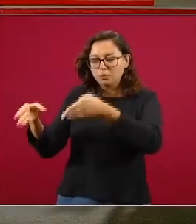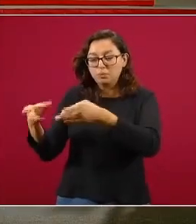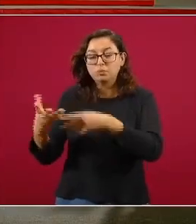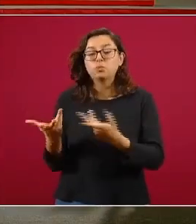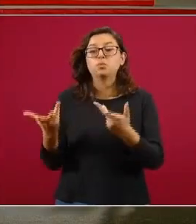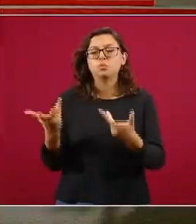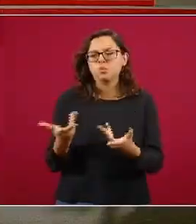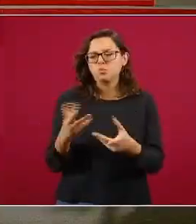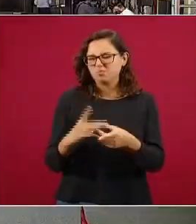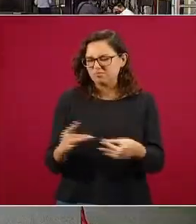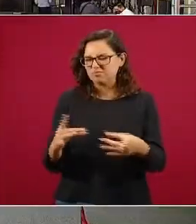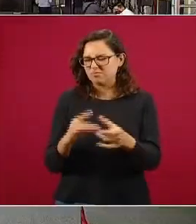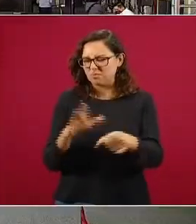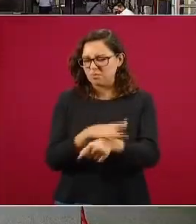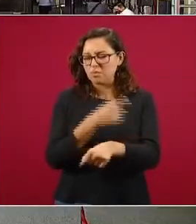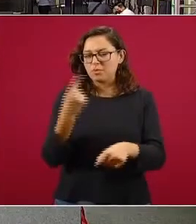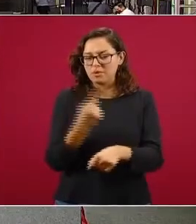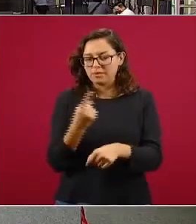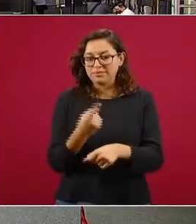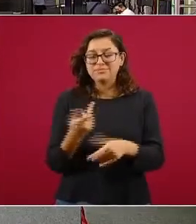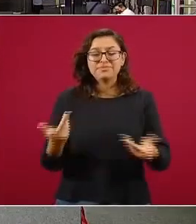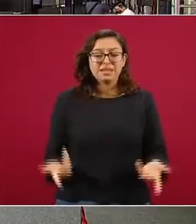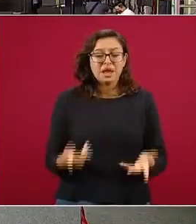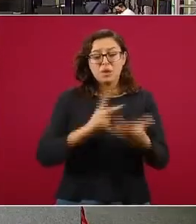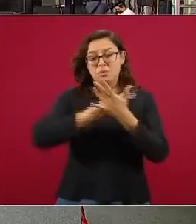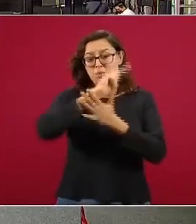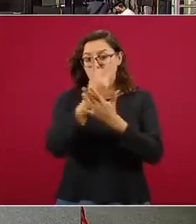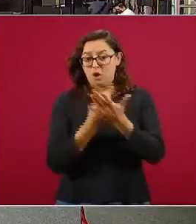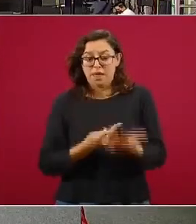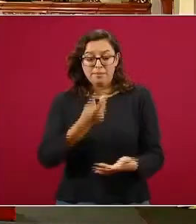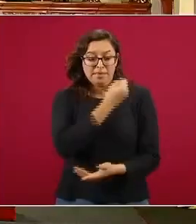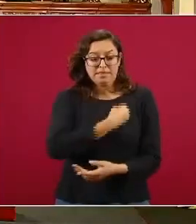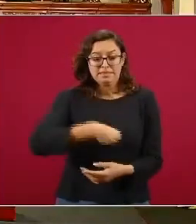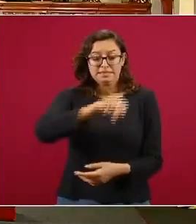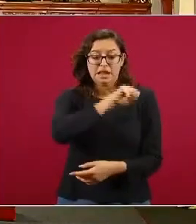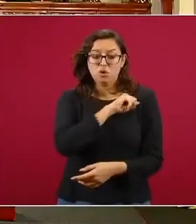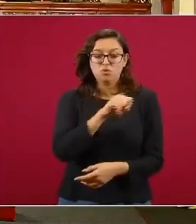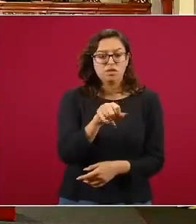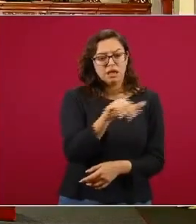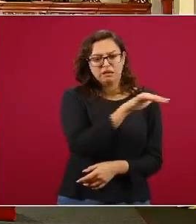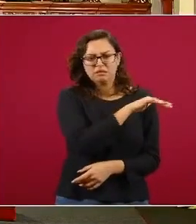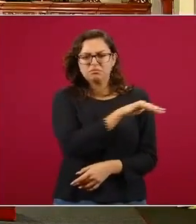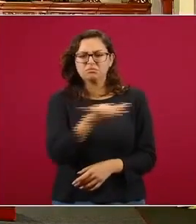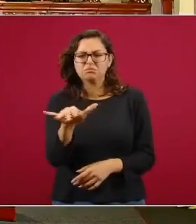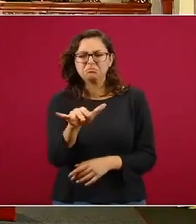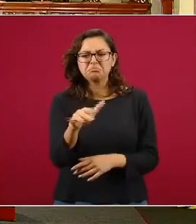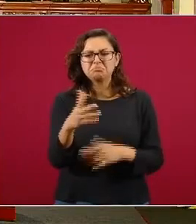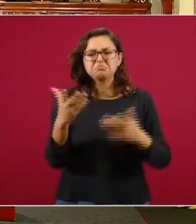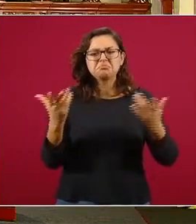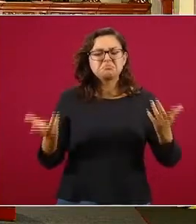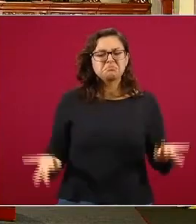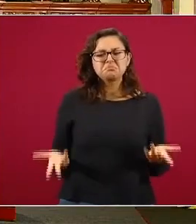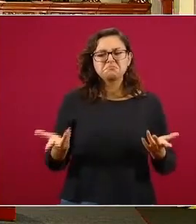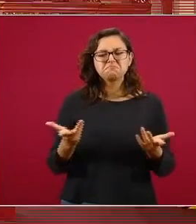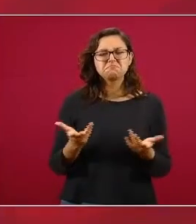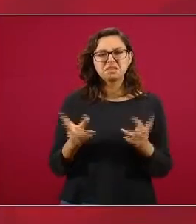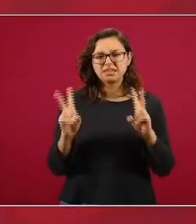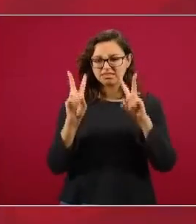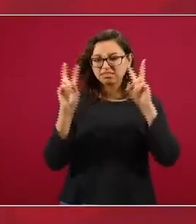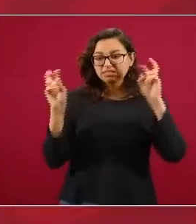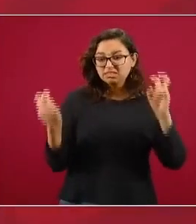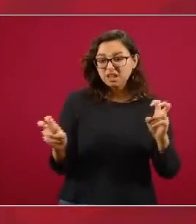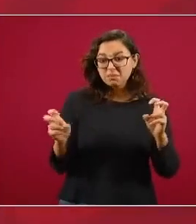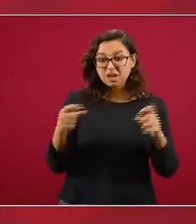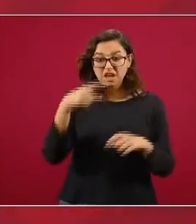en general existe desde hace mucho tiempo una limitada definición de